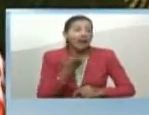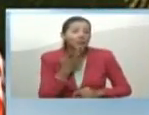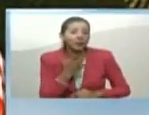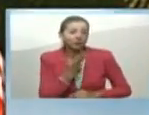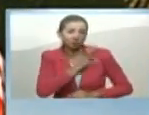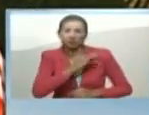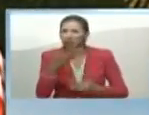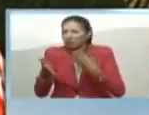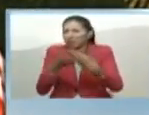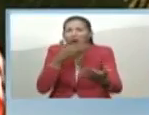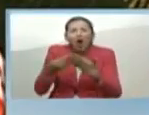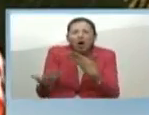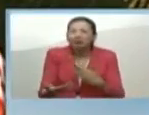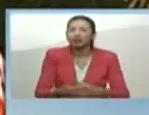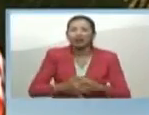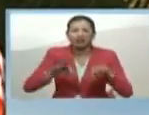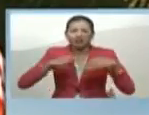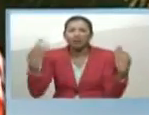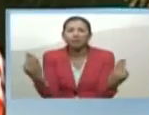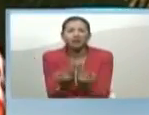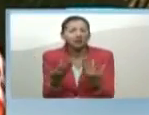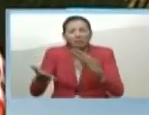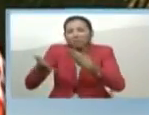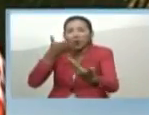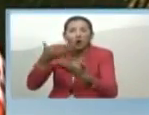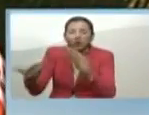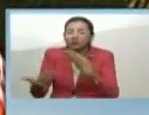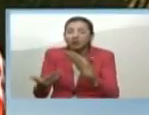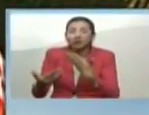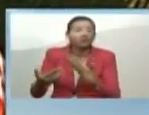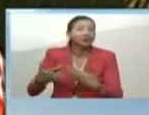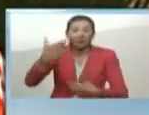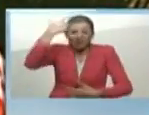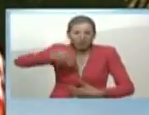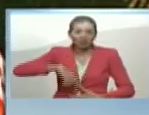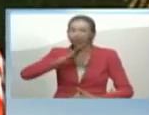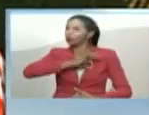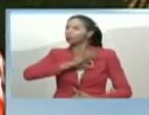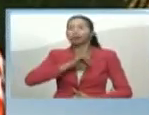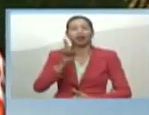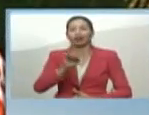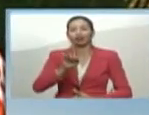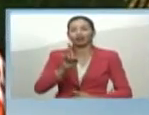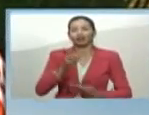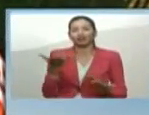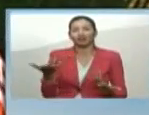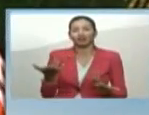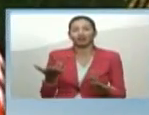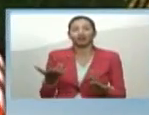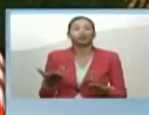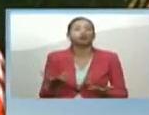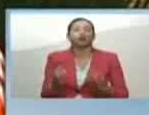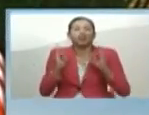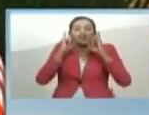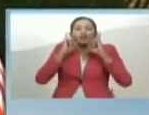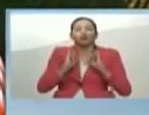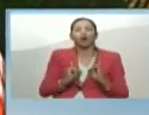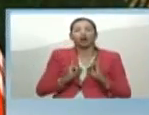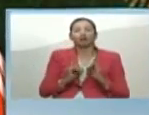familia dejo de ser ser Social para convertirme en un autodestructivo ser